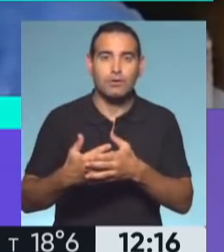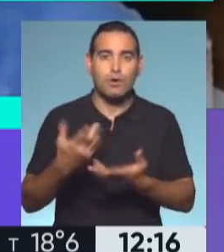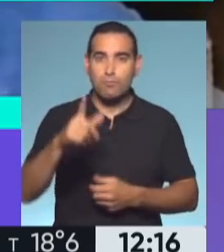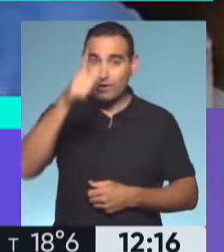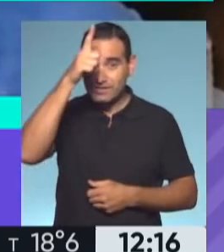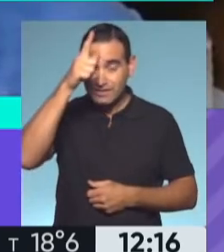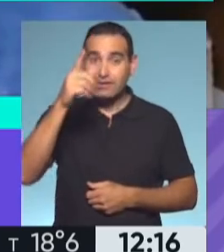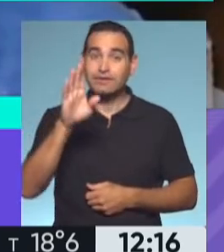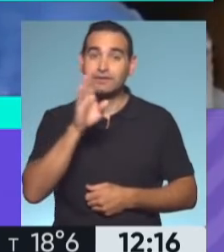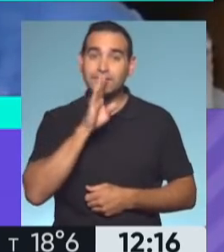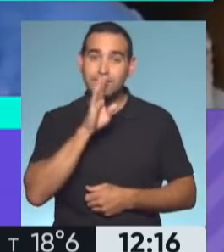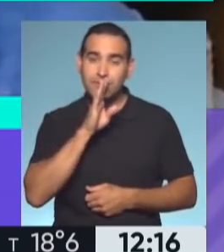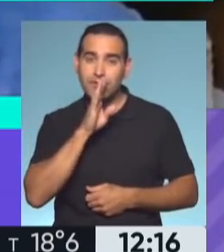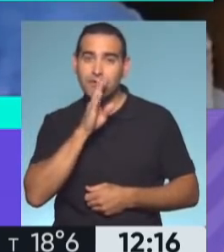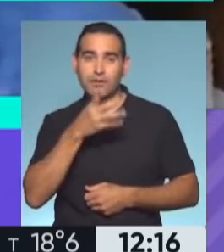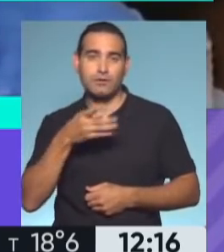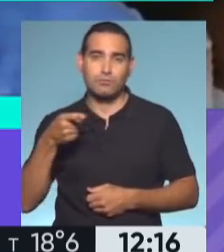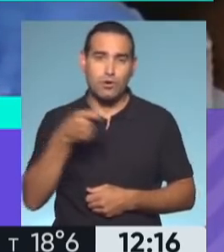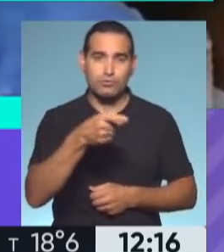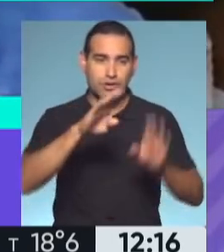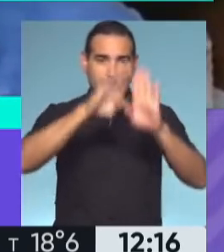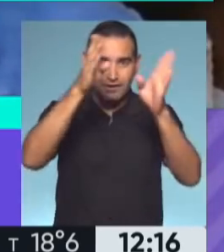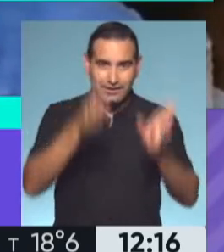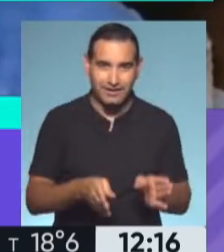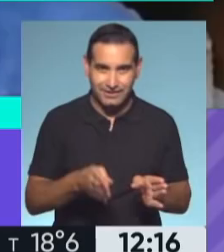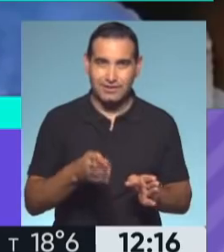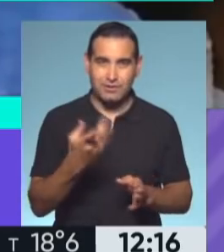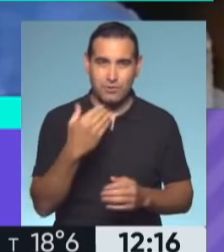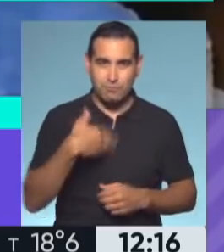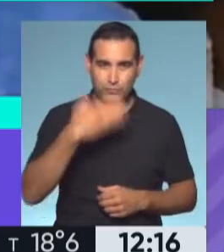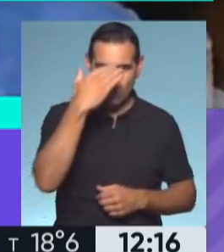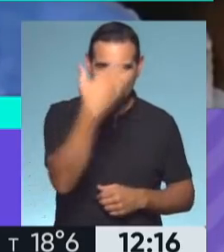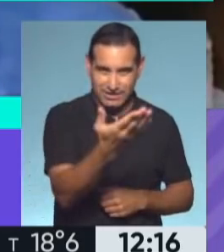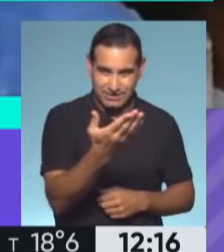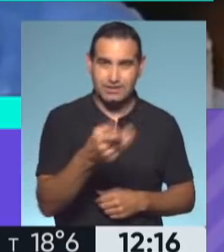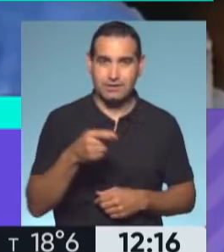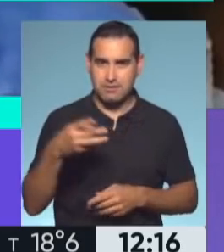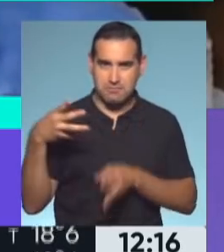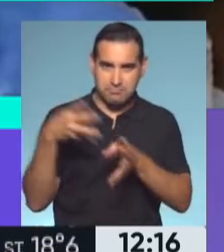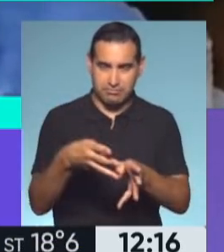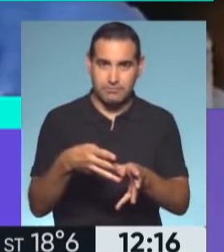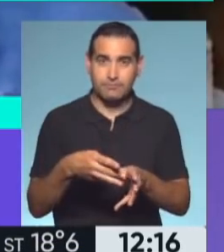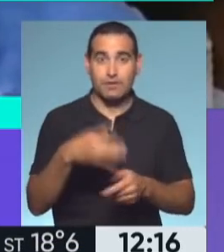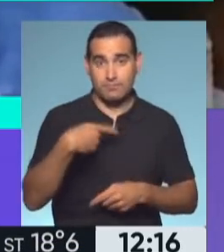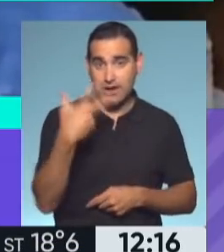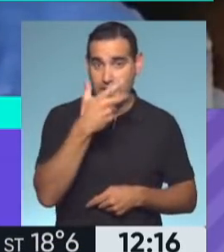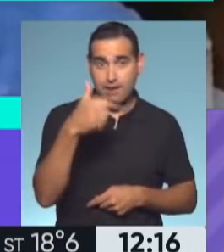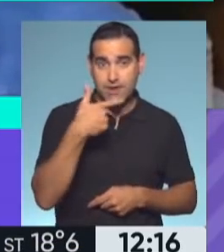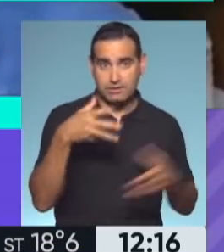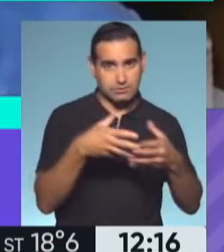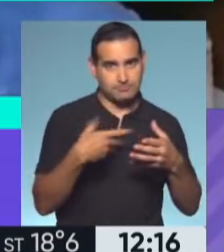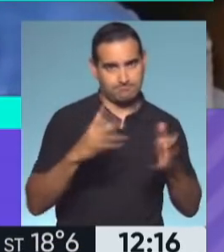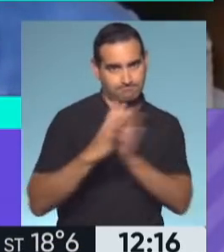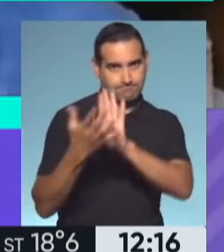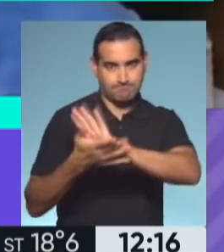policía israelí a una mezquita y la reacción que vos describías de Hamas. ¿Existe el peligro,